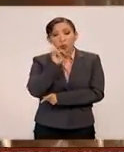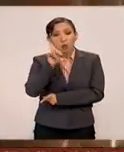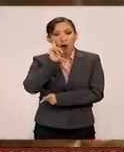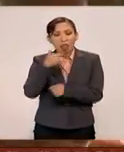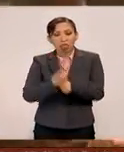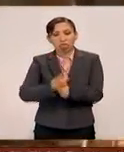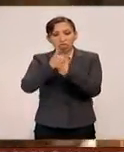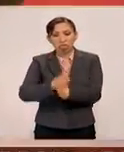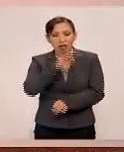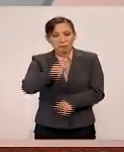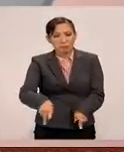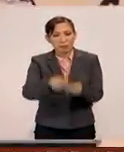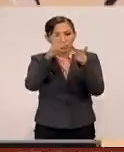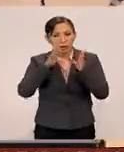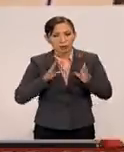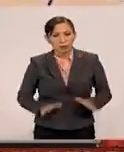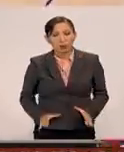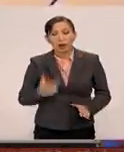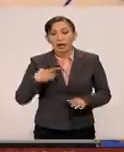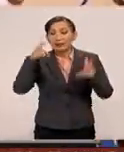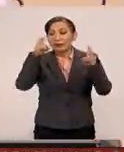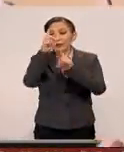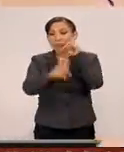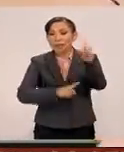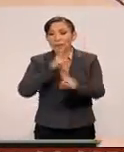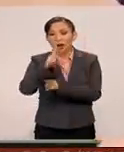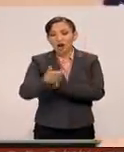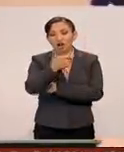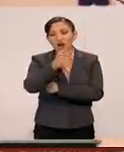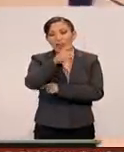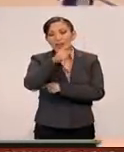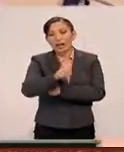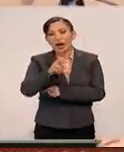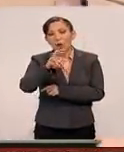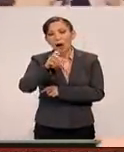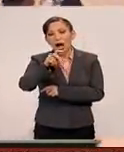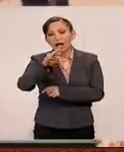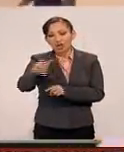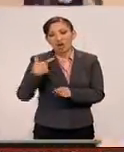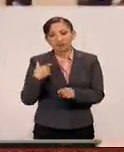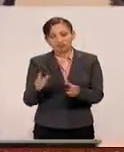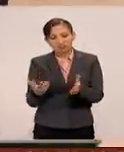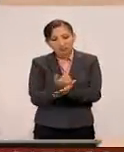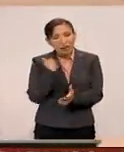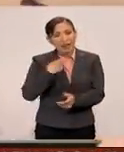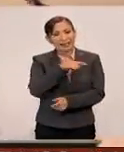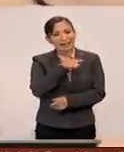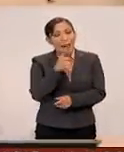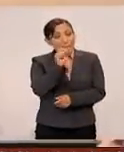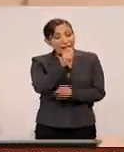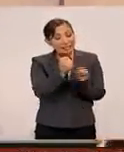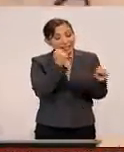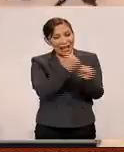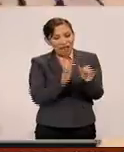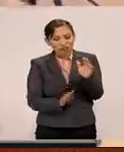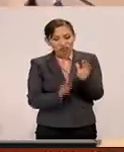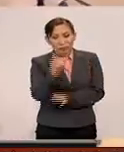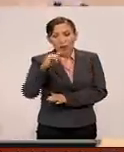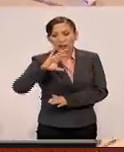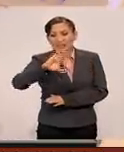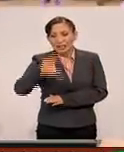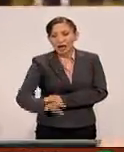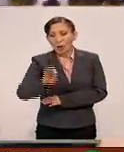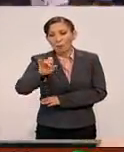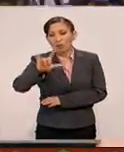serán víctimas de trata. Y en los deportes, Golden State Warriors superan récord impuesto hace 20 años por los